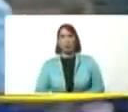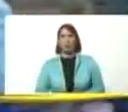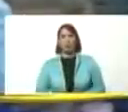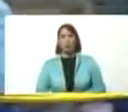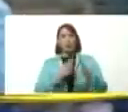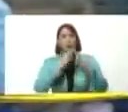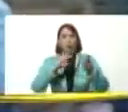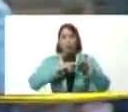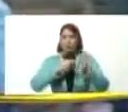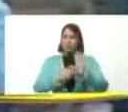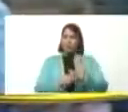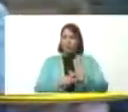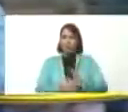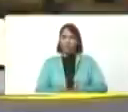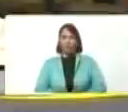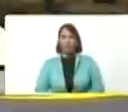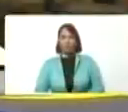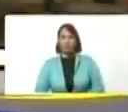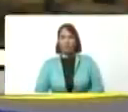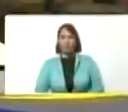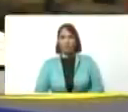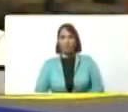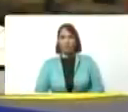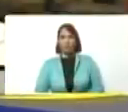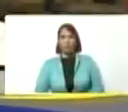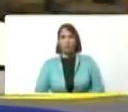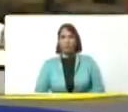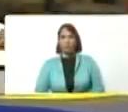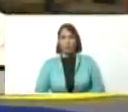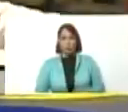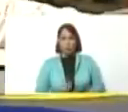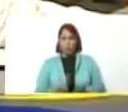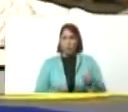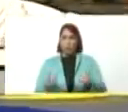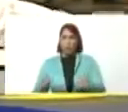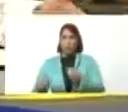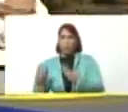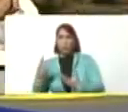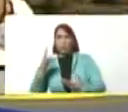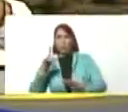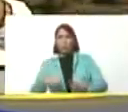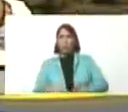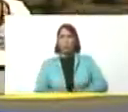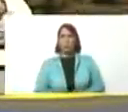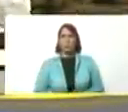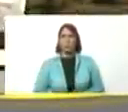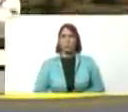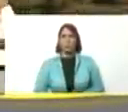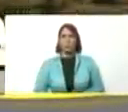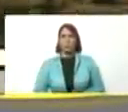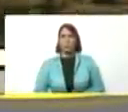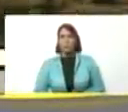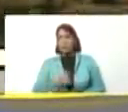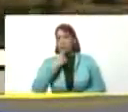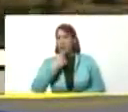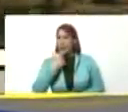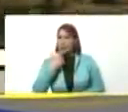todo lo que tiene que ver con el ornamento, la jardinería.